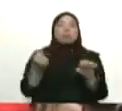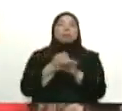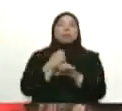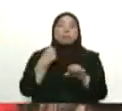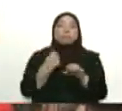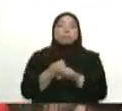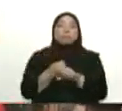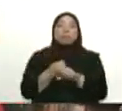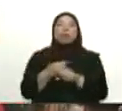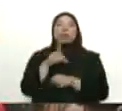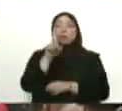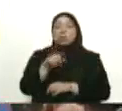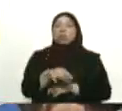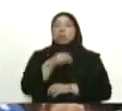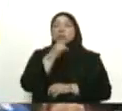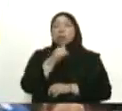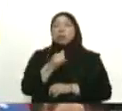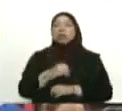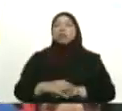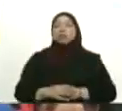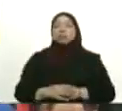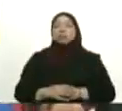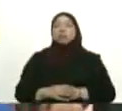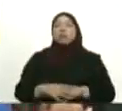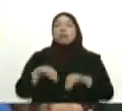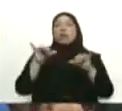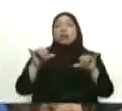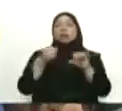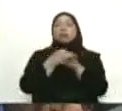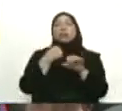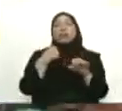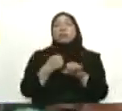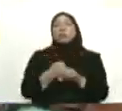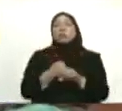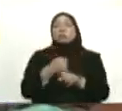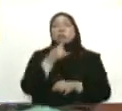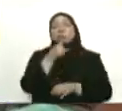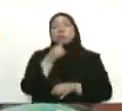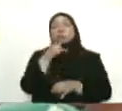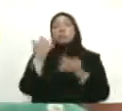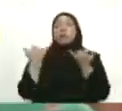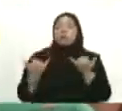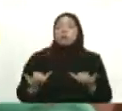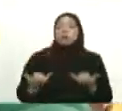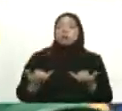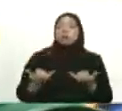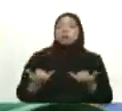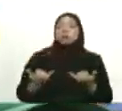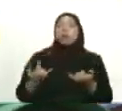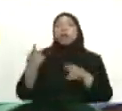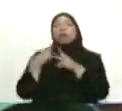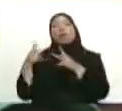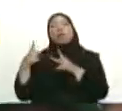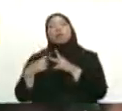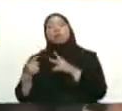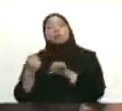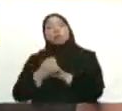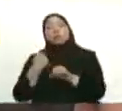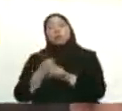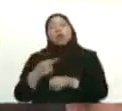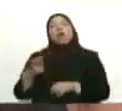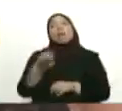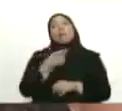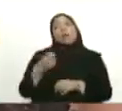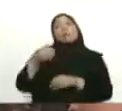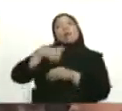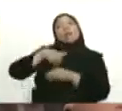que habían tomado la Carlota son los mismos ahora tienen un ropaje distinto el ropaje de vamos a